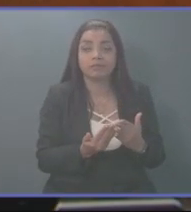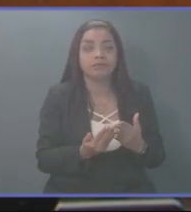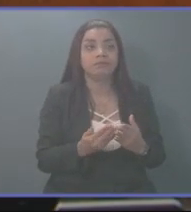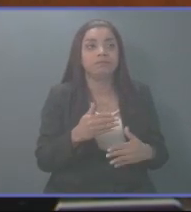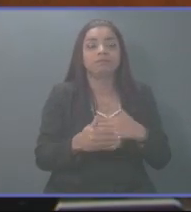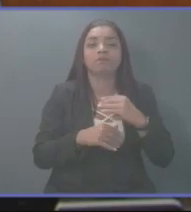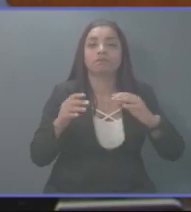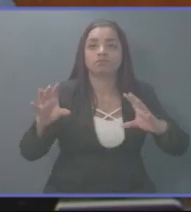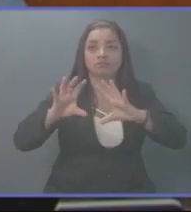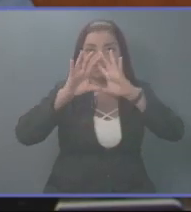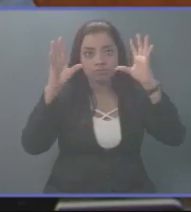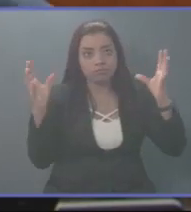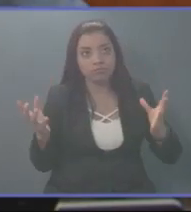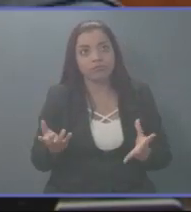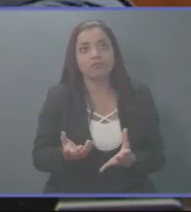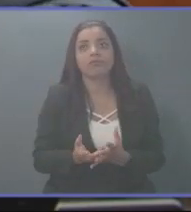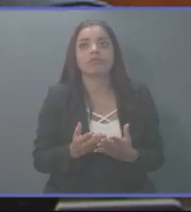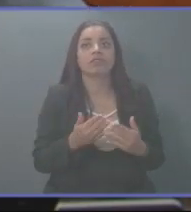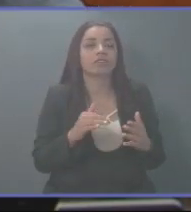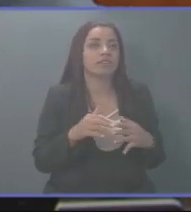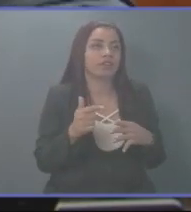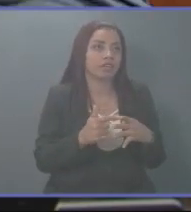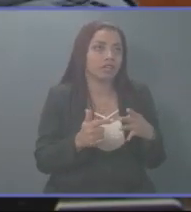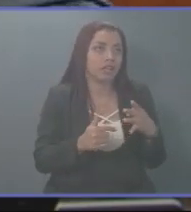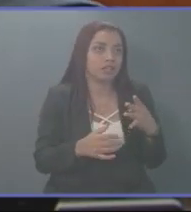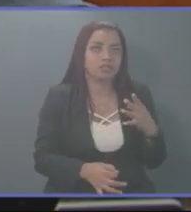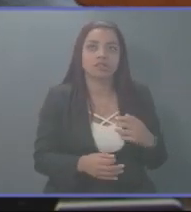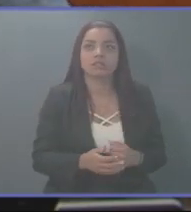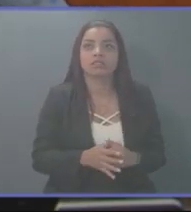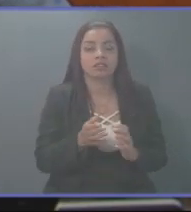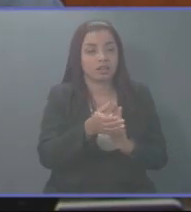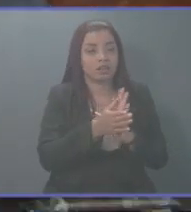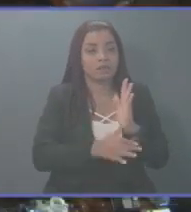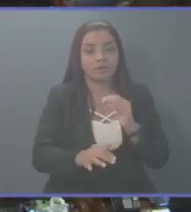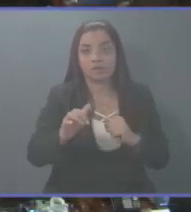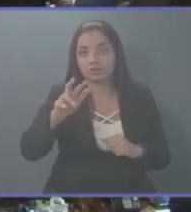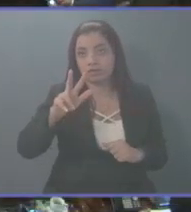tratados internacionales y demás leyes. Capítulo 3.